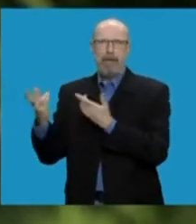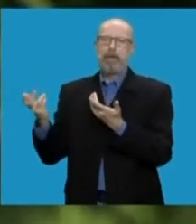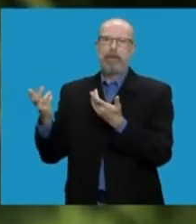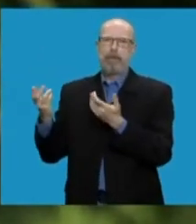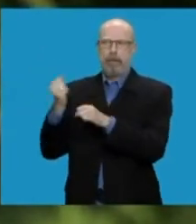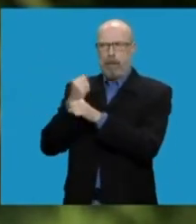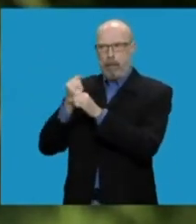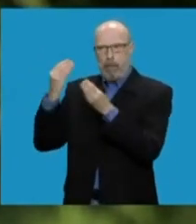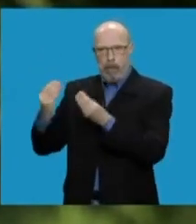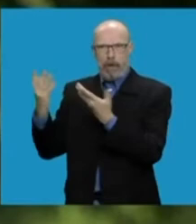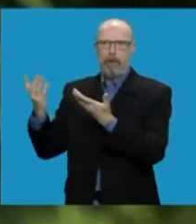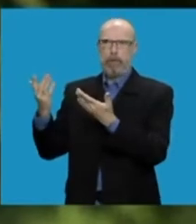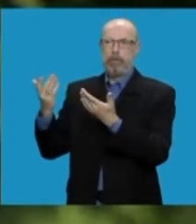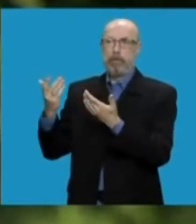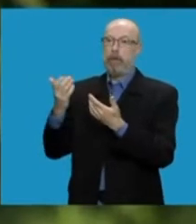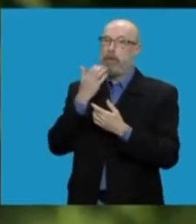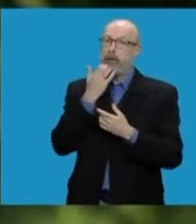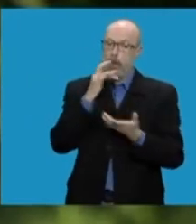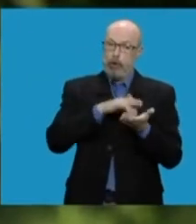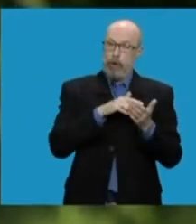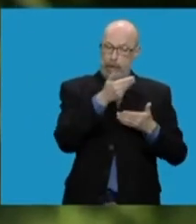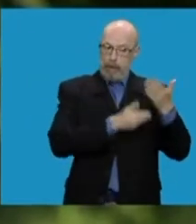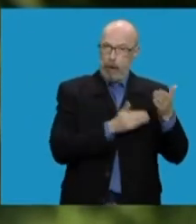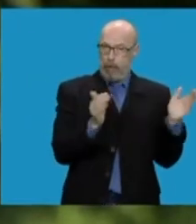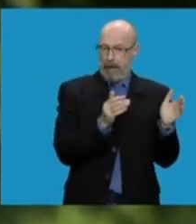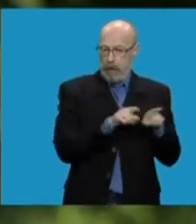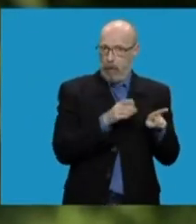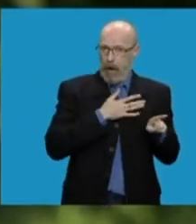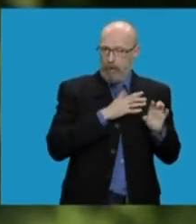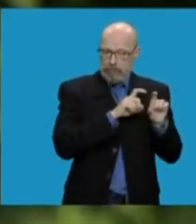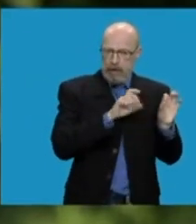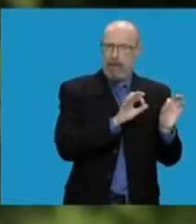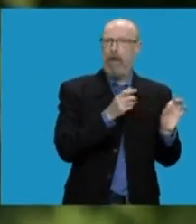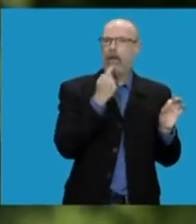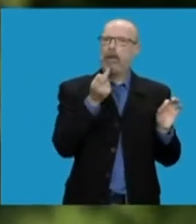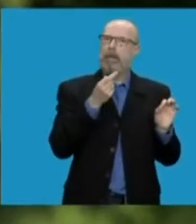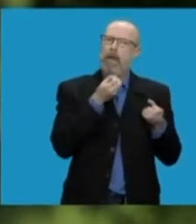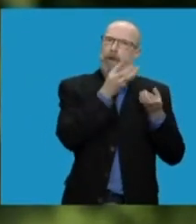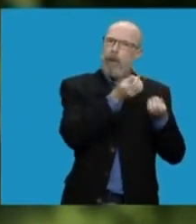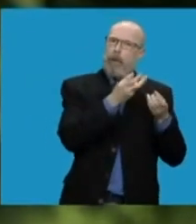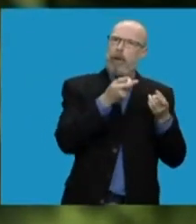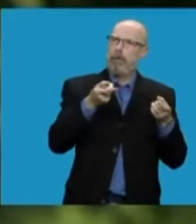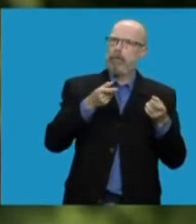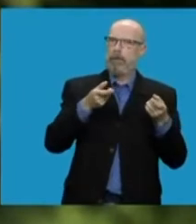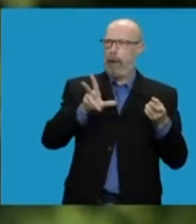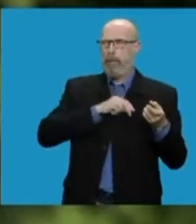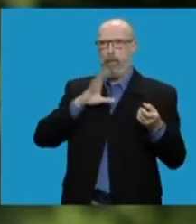que el ser capaz desde un periódico pequeño de ofrecer una información que tenga el reconocimiento de un